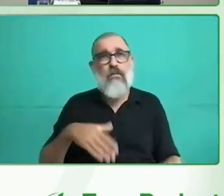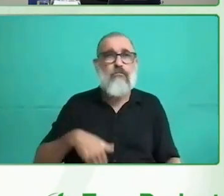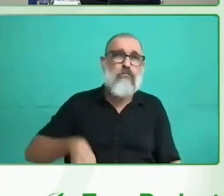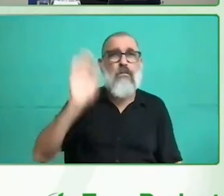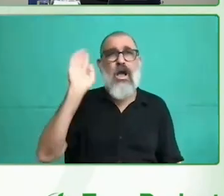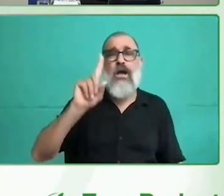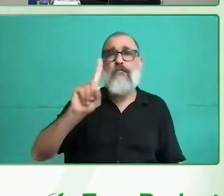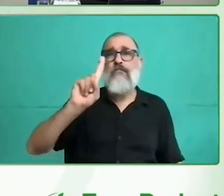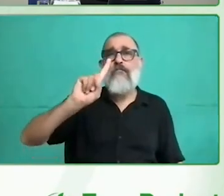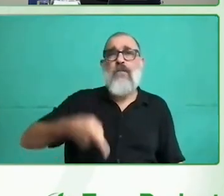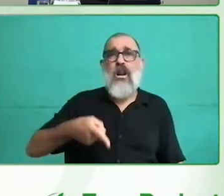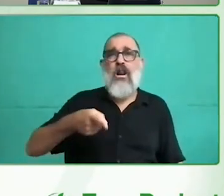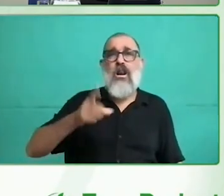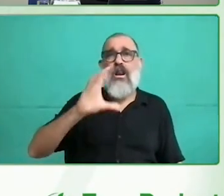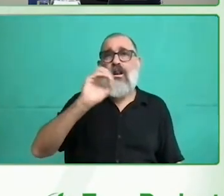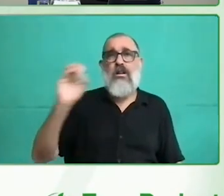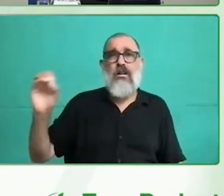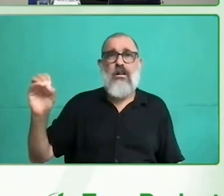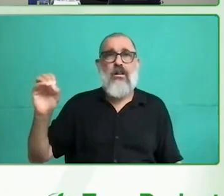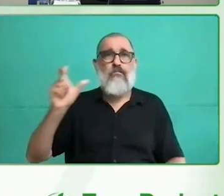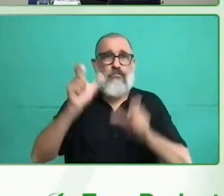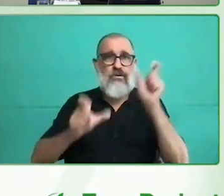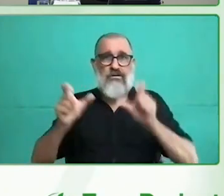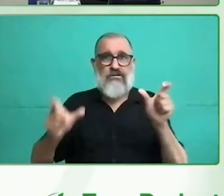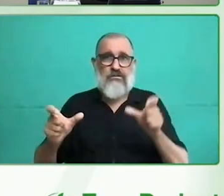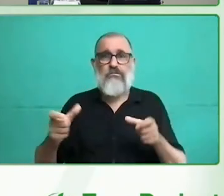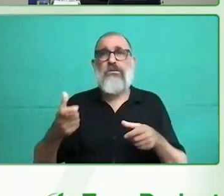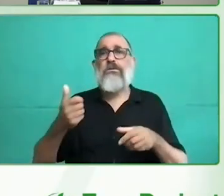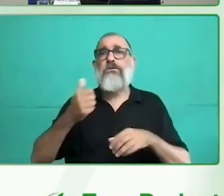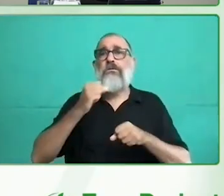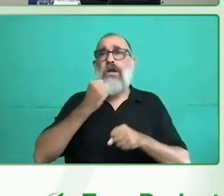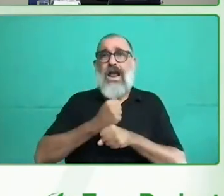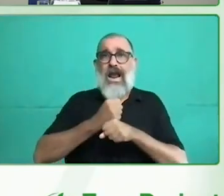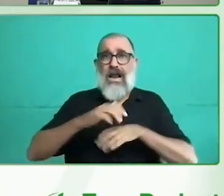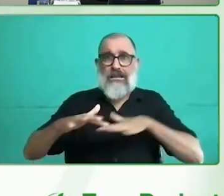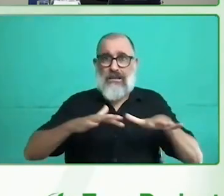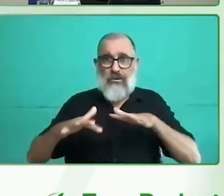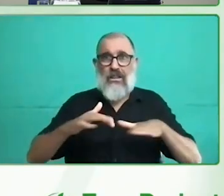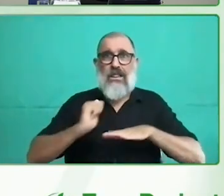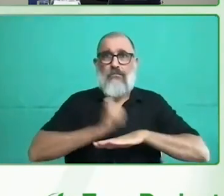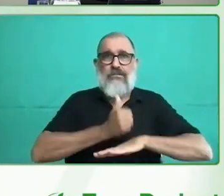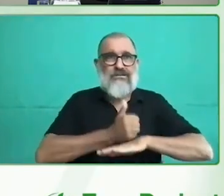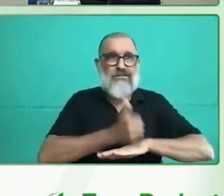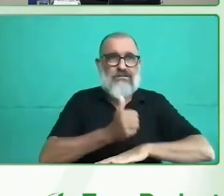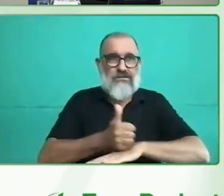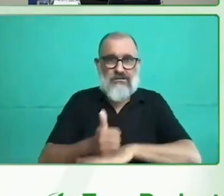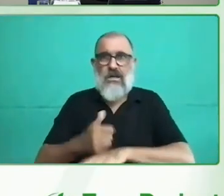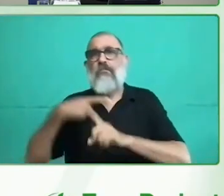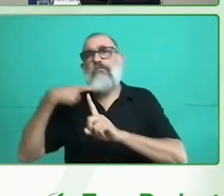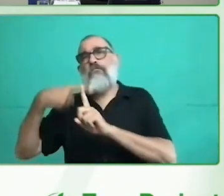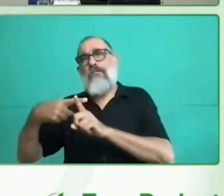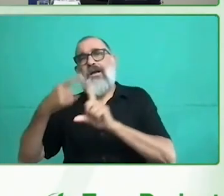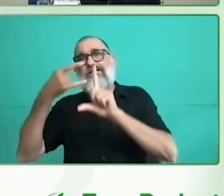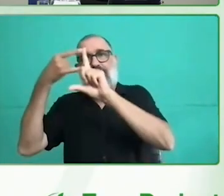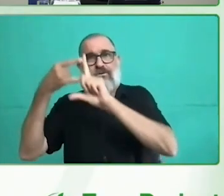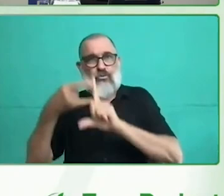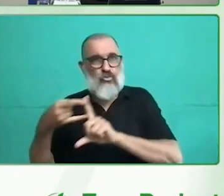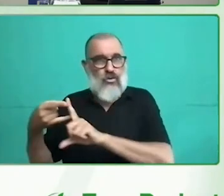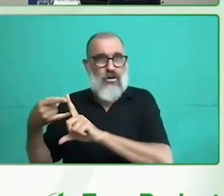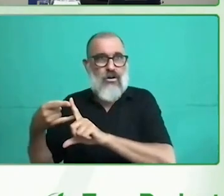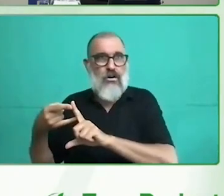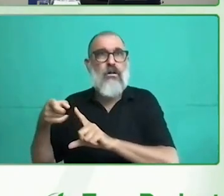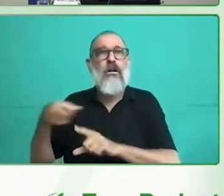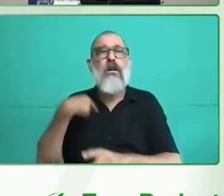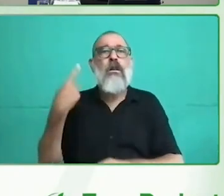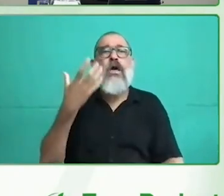gratuitas, con certificado para niñas, y que están en español y portugués. Y nosotros estamos planificando ahora este año llevar